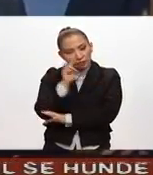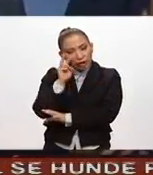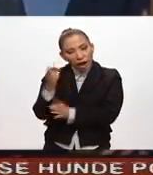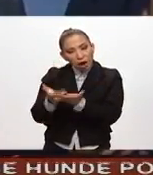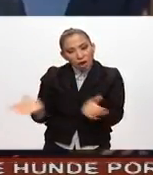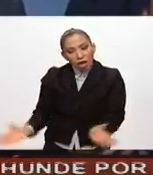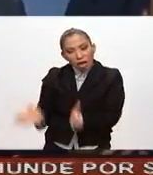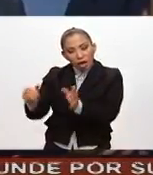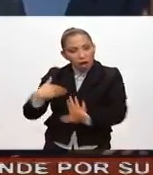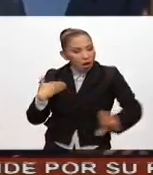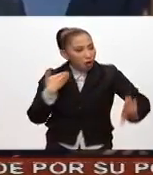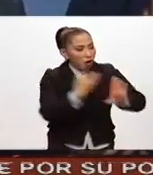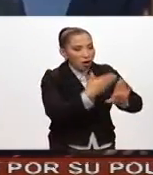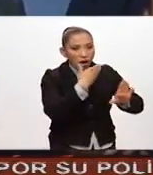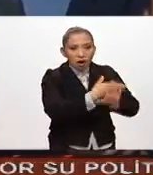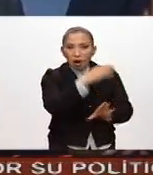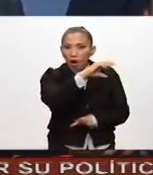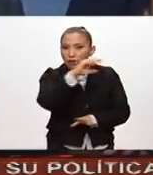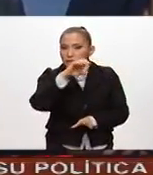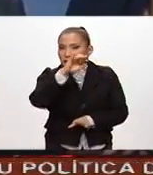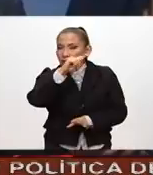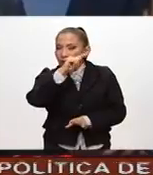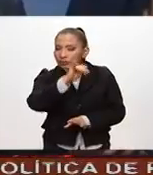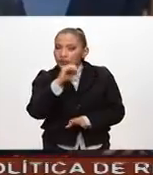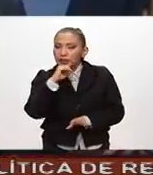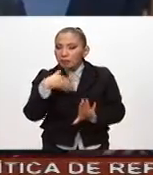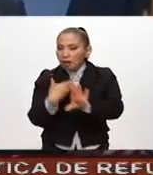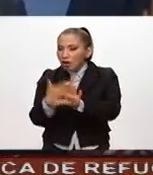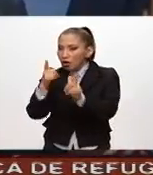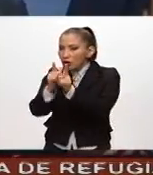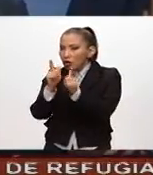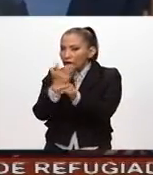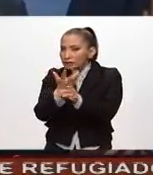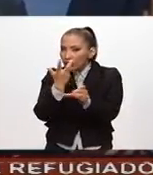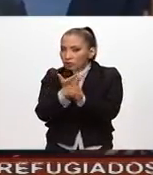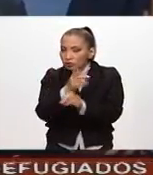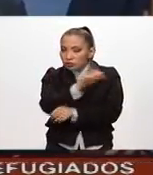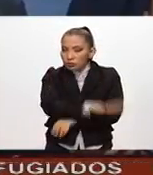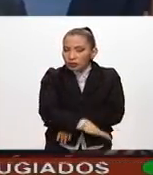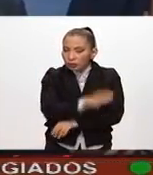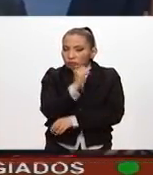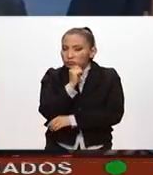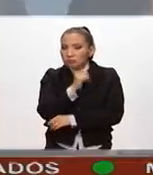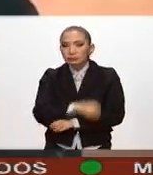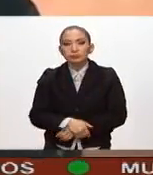motivando más ataques contra Occidente, también contra los Estados Unidos.